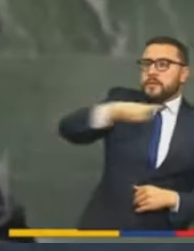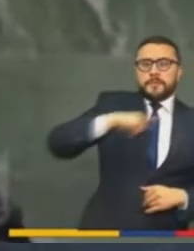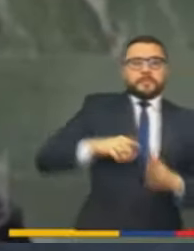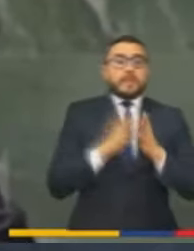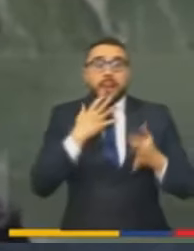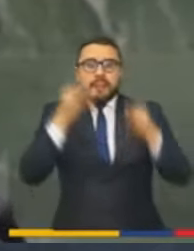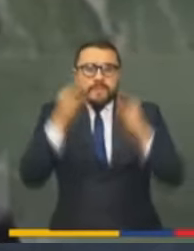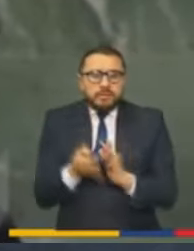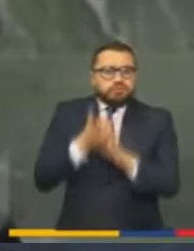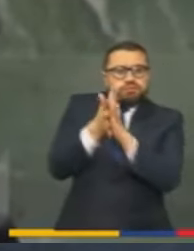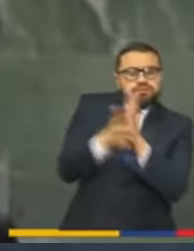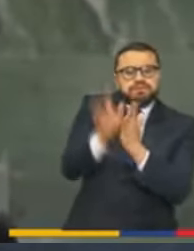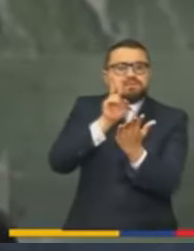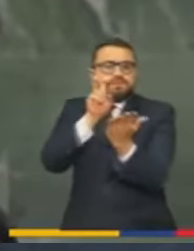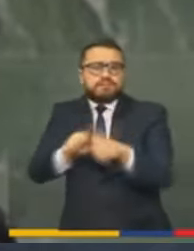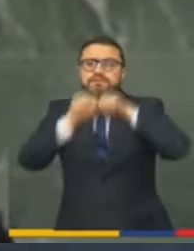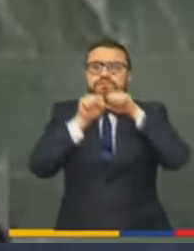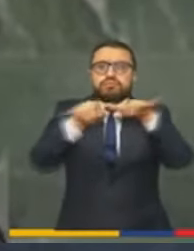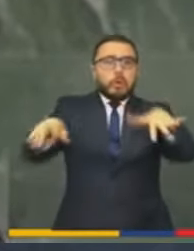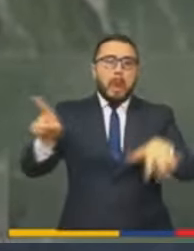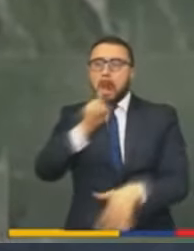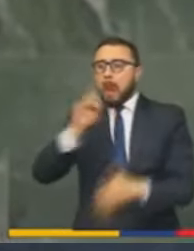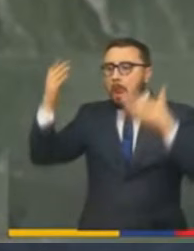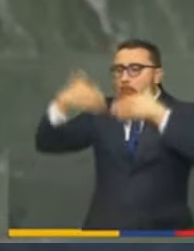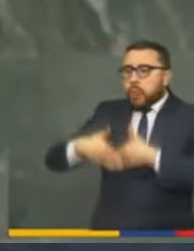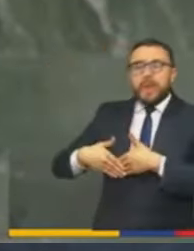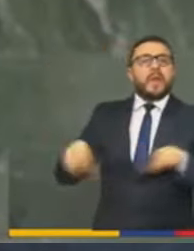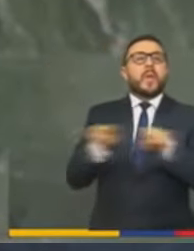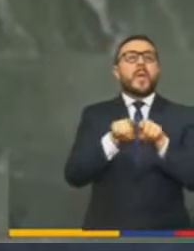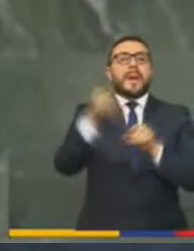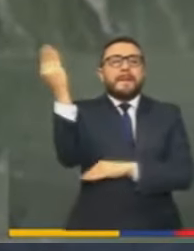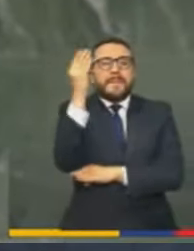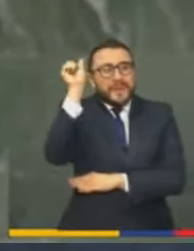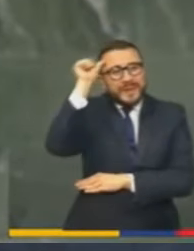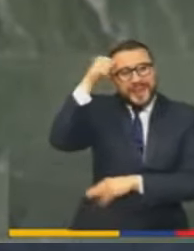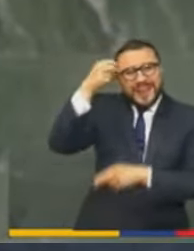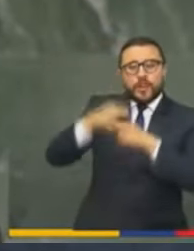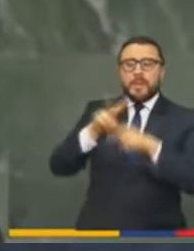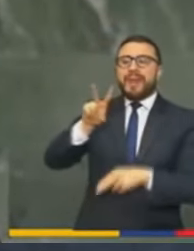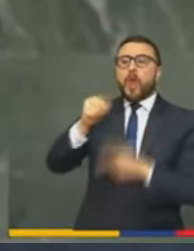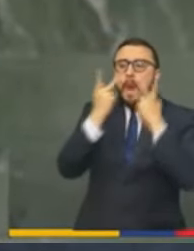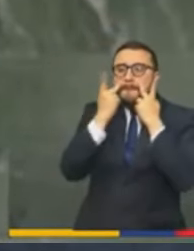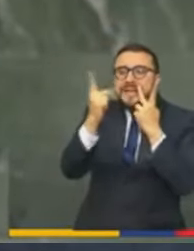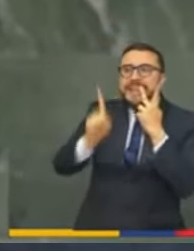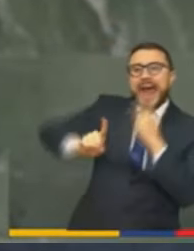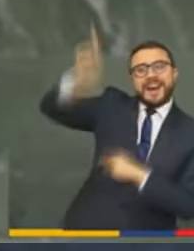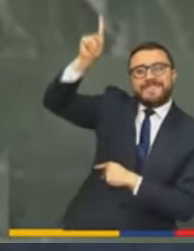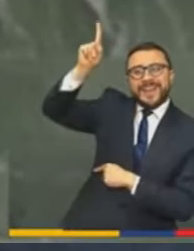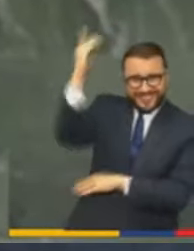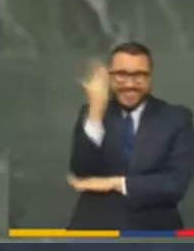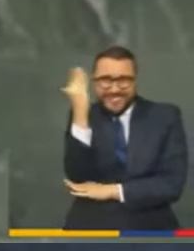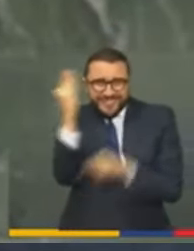la verdad de la ciencia, como en la película No mires arriba. Ellos son los que dicen qué se